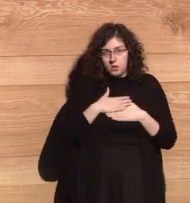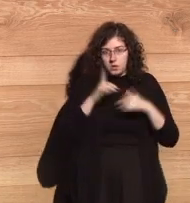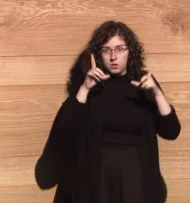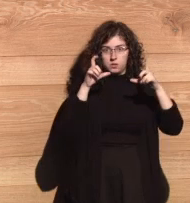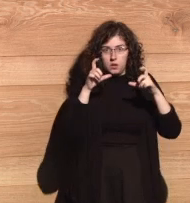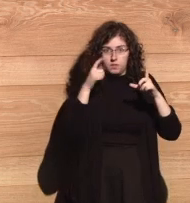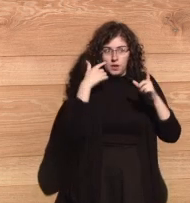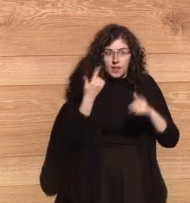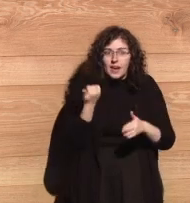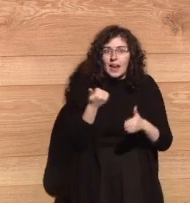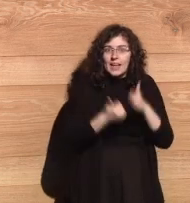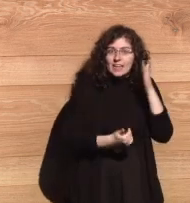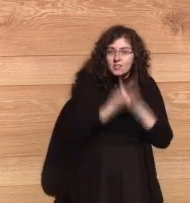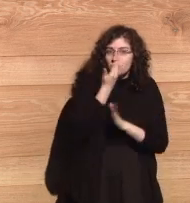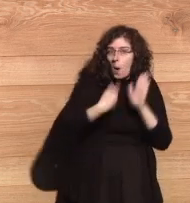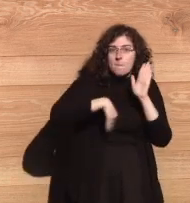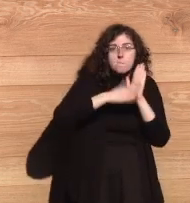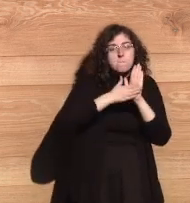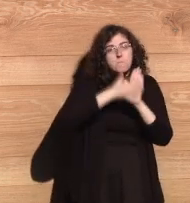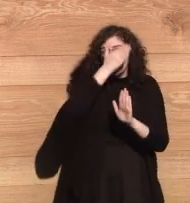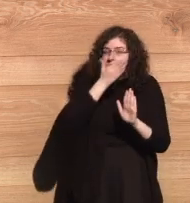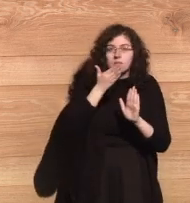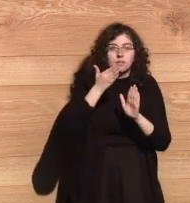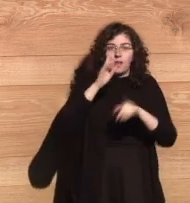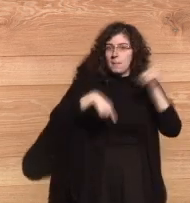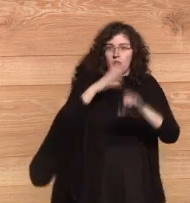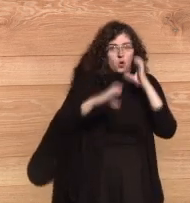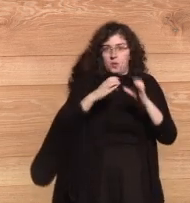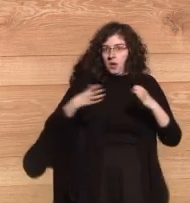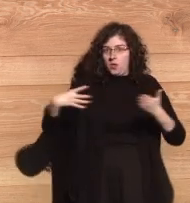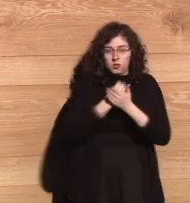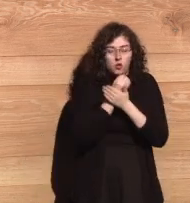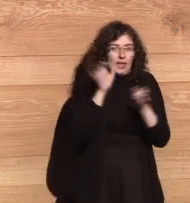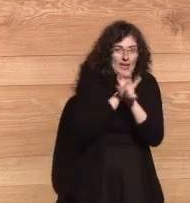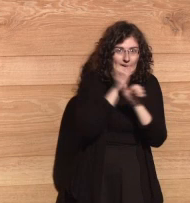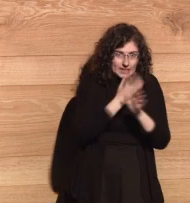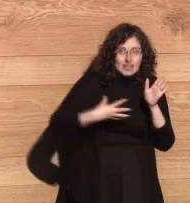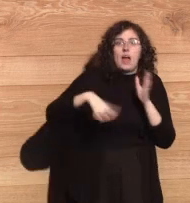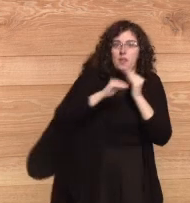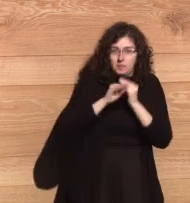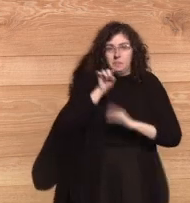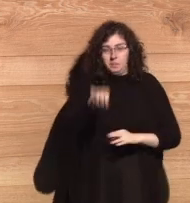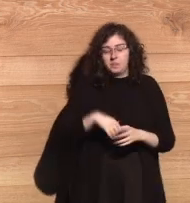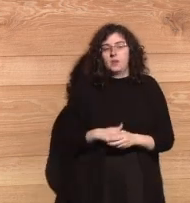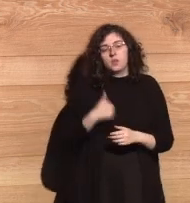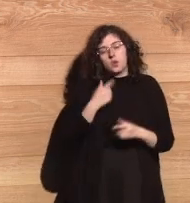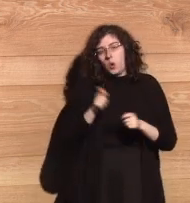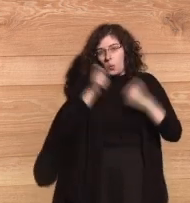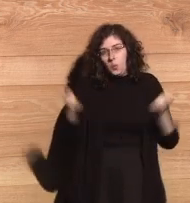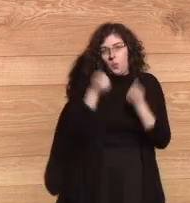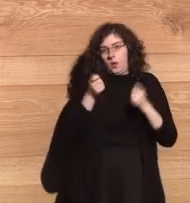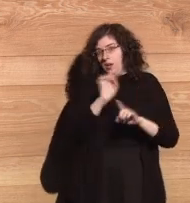foto y esto es portada en todos los medios con toda la risa que lleva además. Pero no la publiqué porque, bueno, me